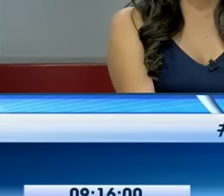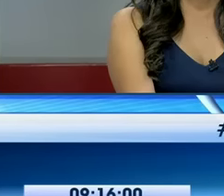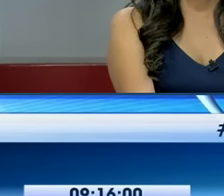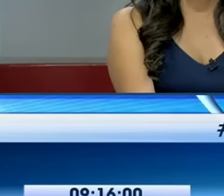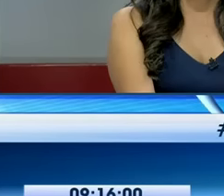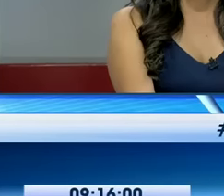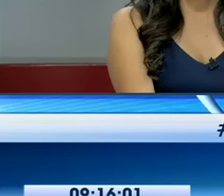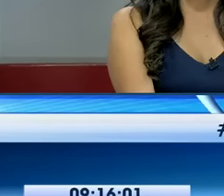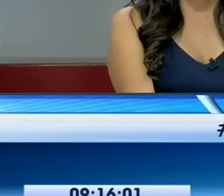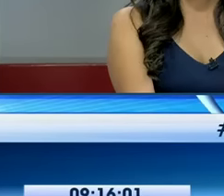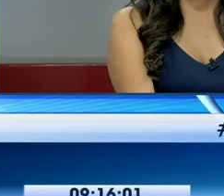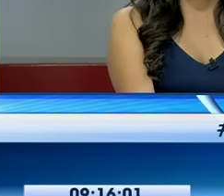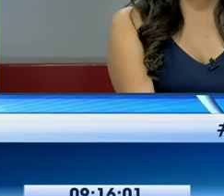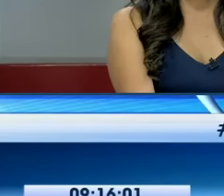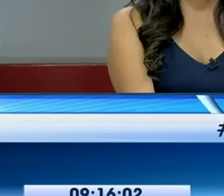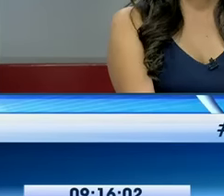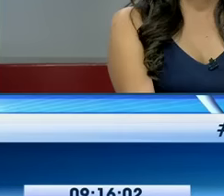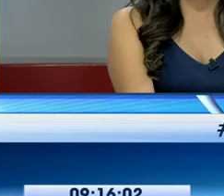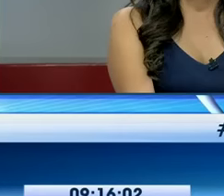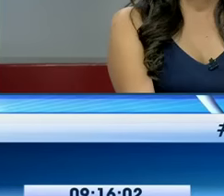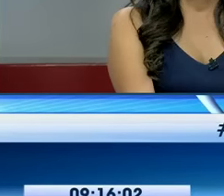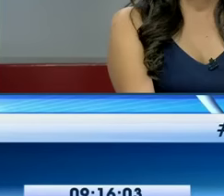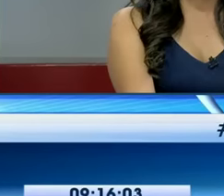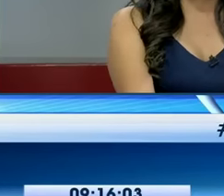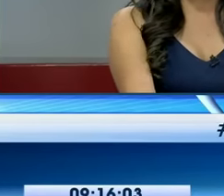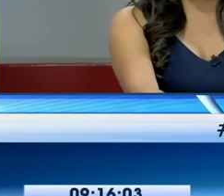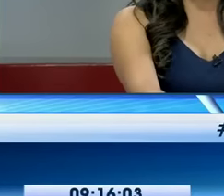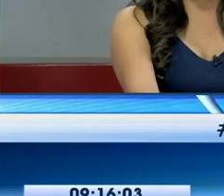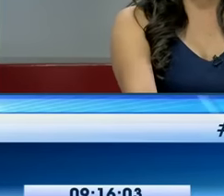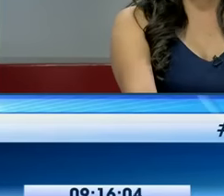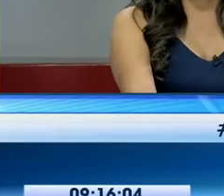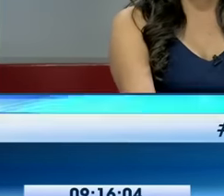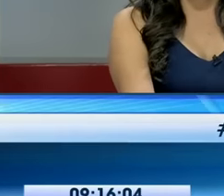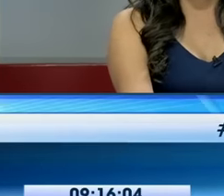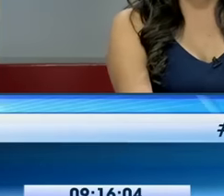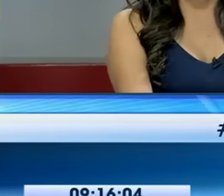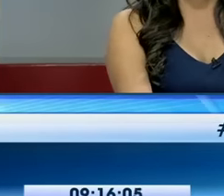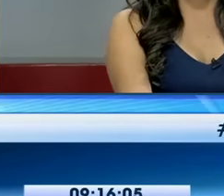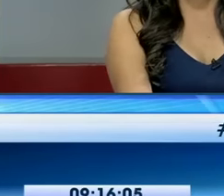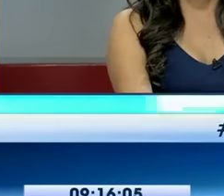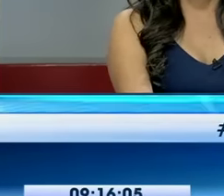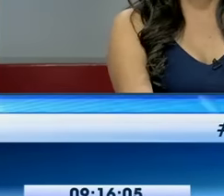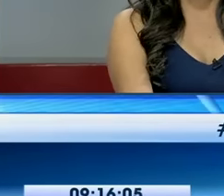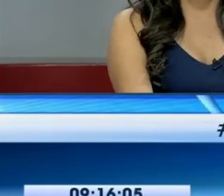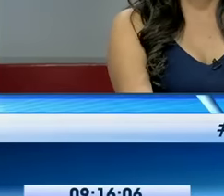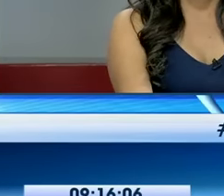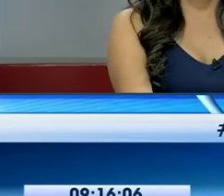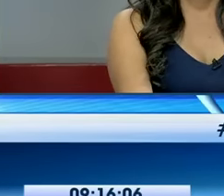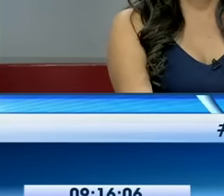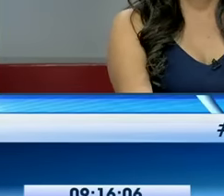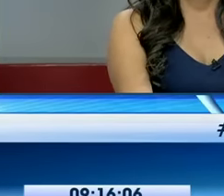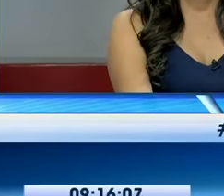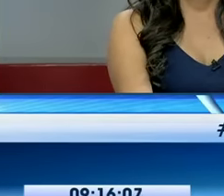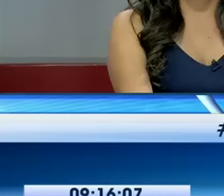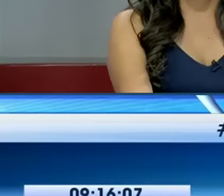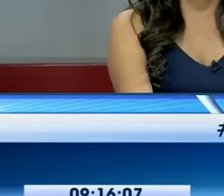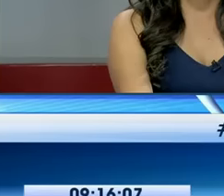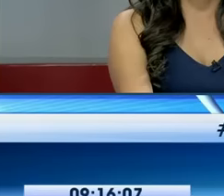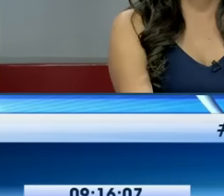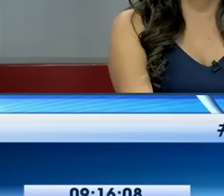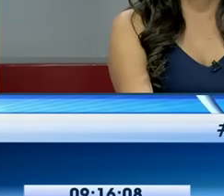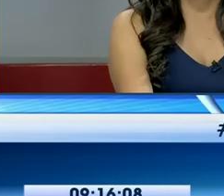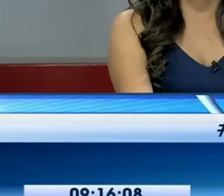Ahí está ya el producto con el valor. Ahí está el hashtag ya al aire. Y de todos los productos, pues, Enrique, de